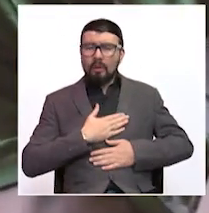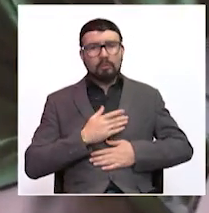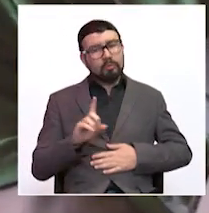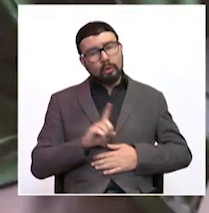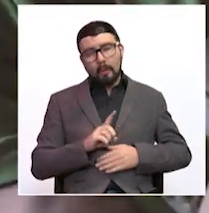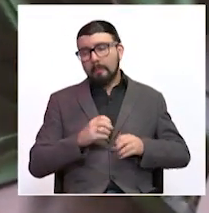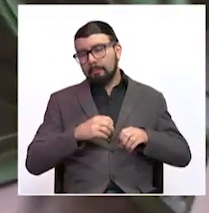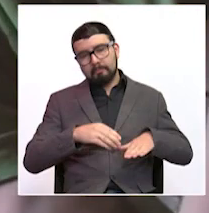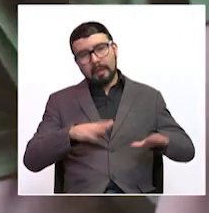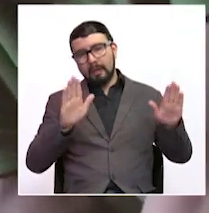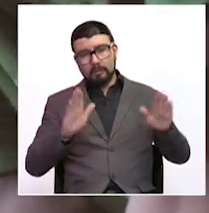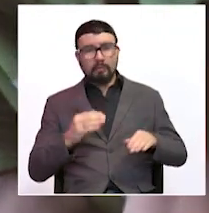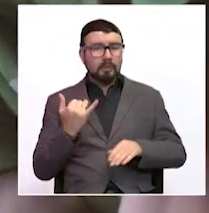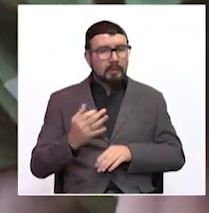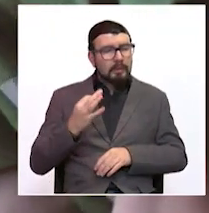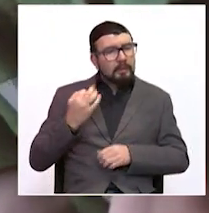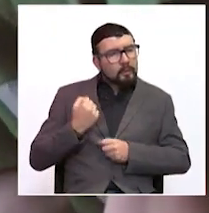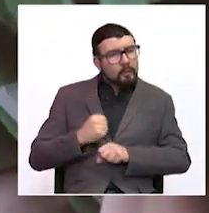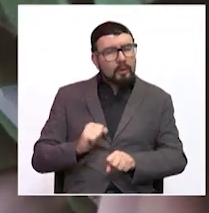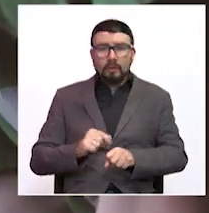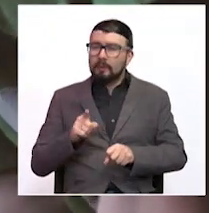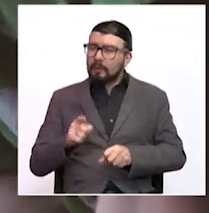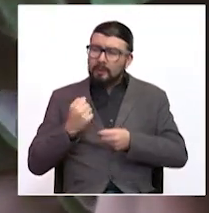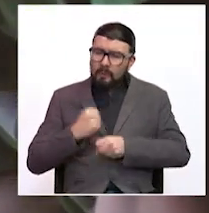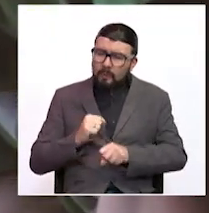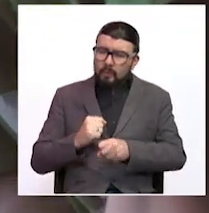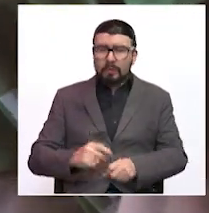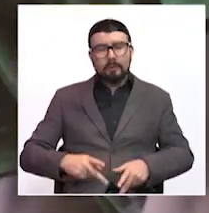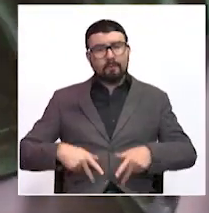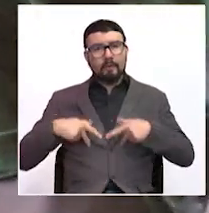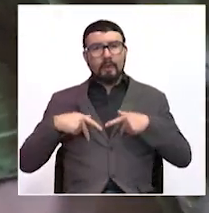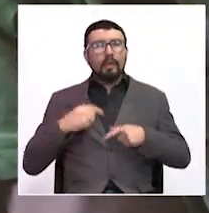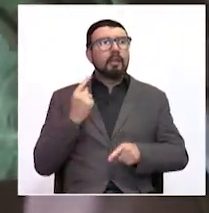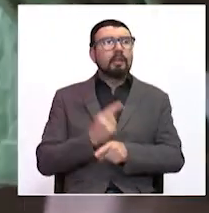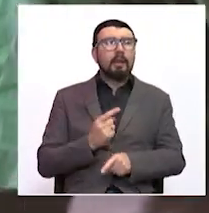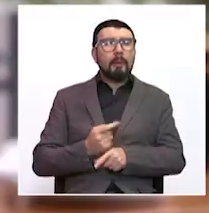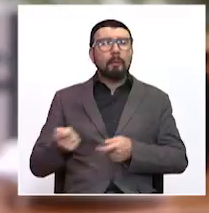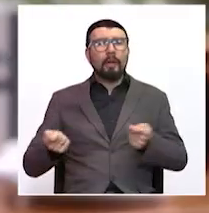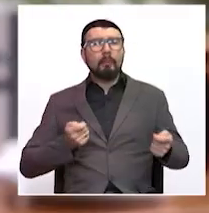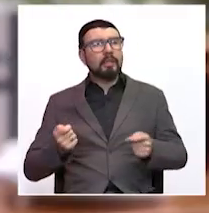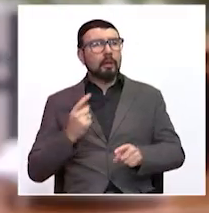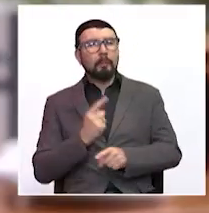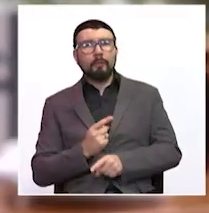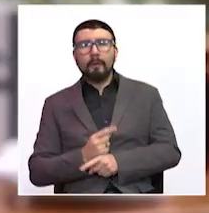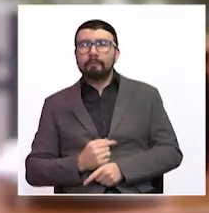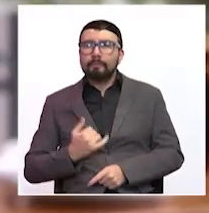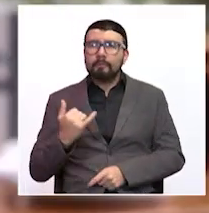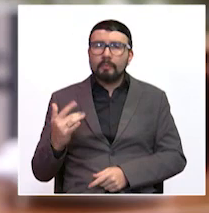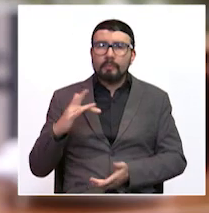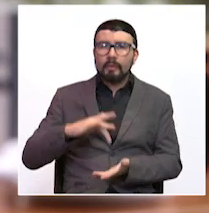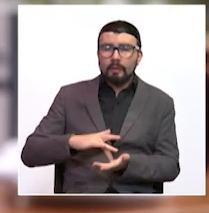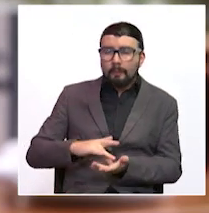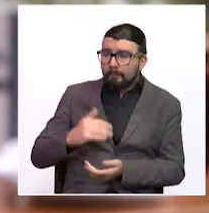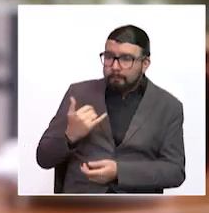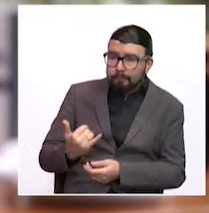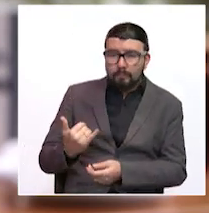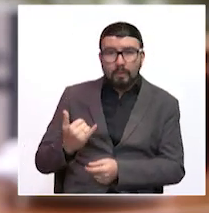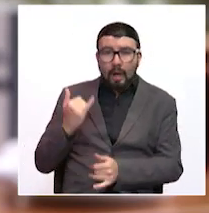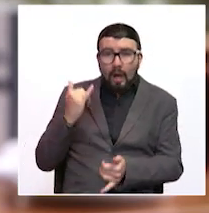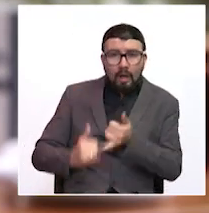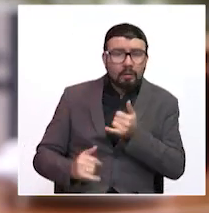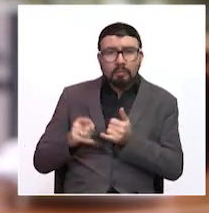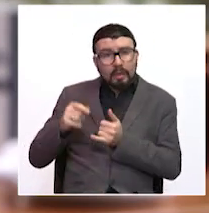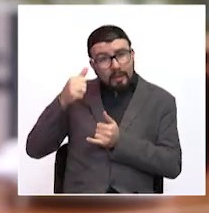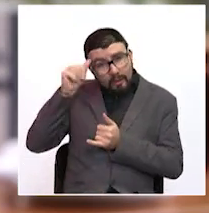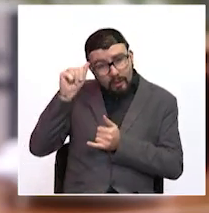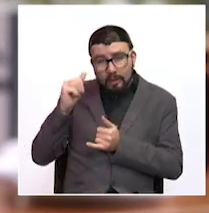como si fuera el último y sácale provecho a cada una de las oportunidades que se cruzan en tu camino último recuerda que